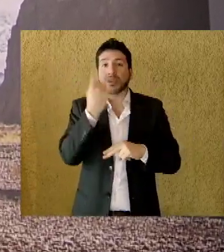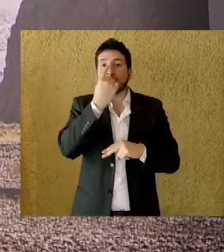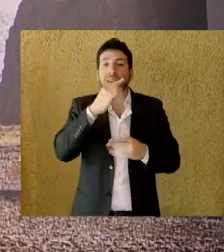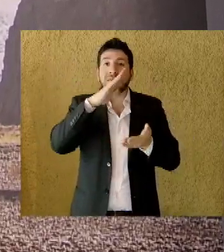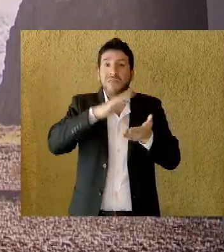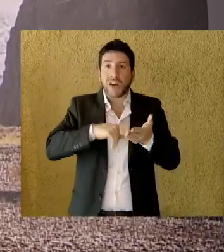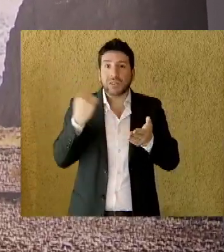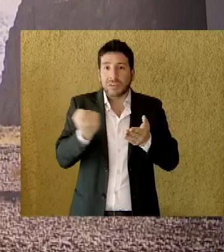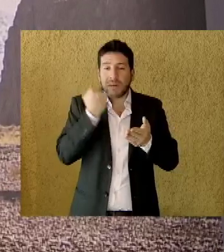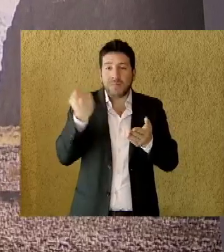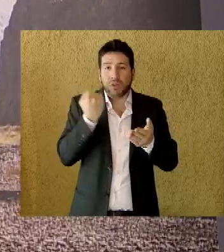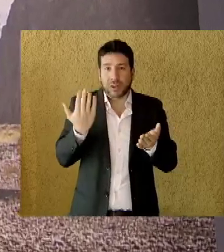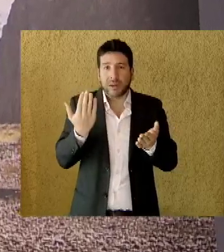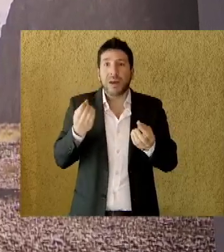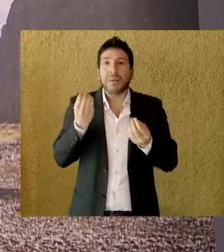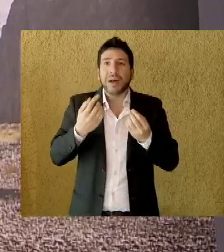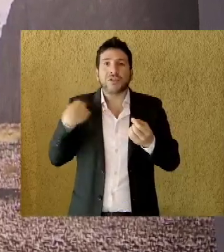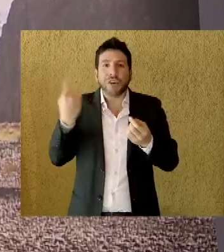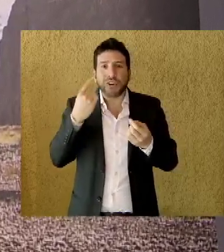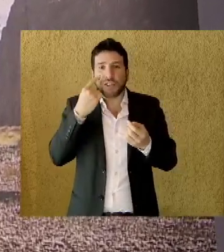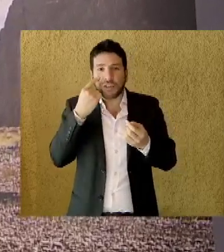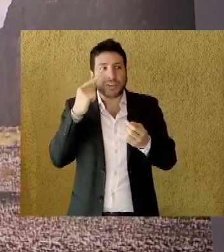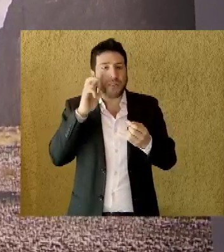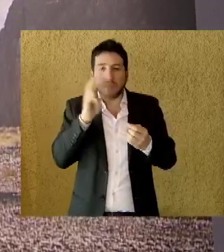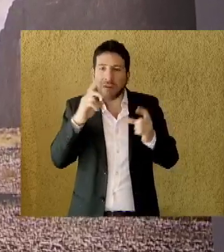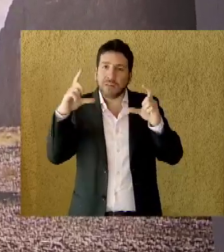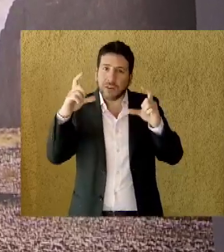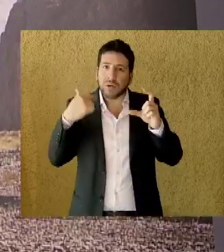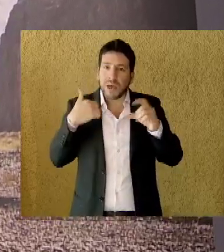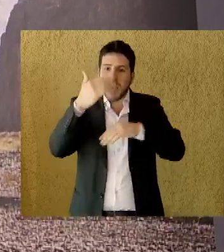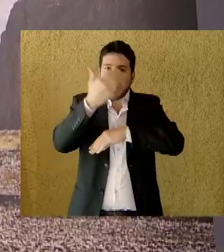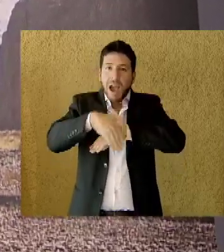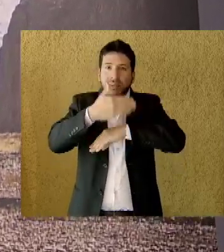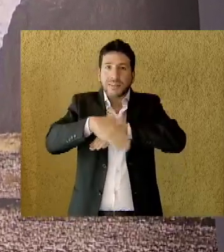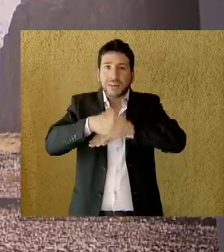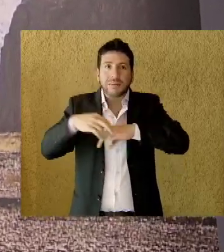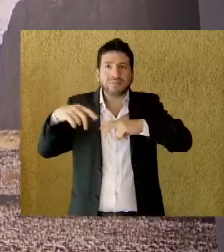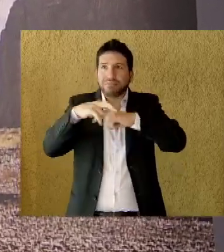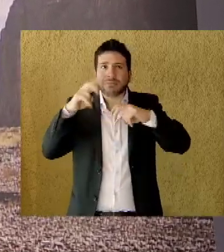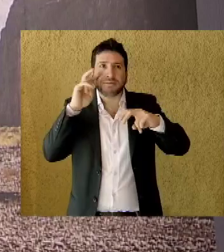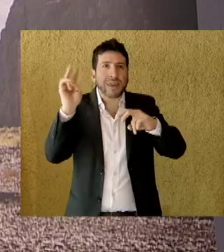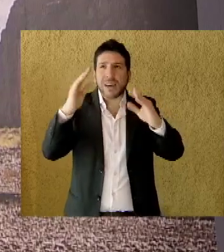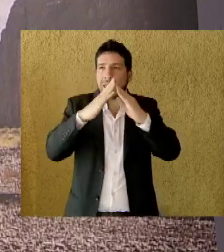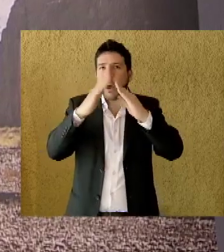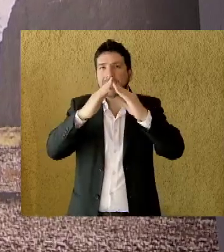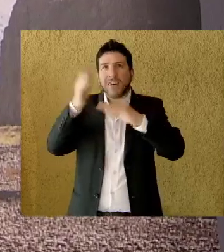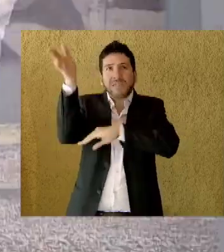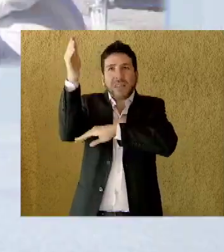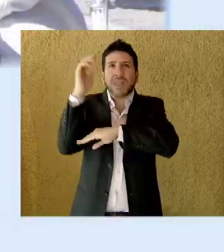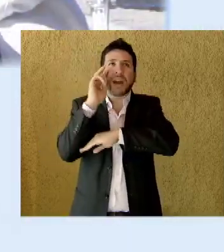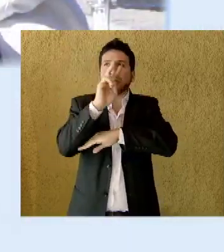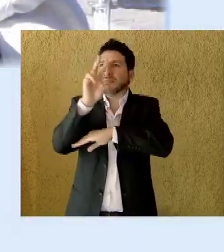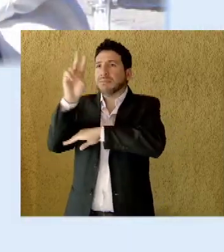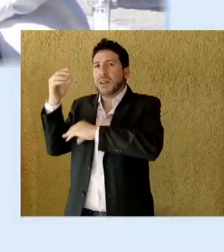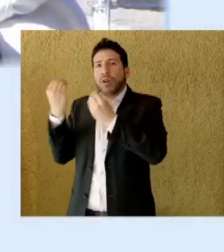más importante para que todos podamos verlo cuando transitamos nuestras calles es embanderar tu casa. De hecho, ese es